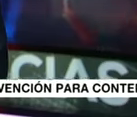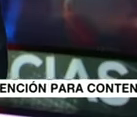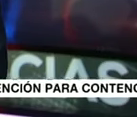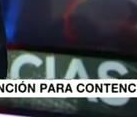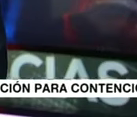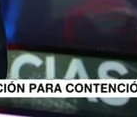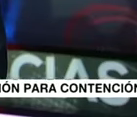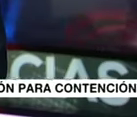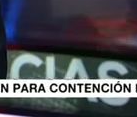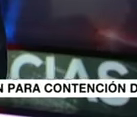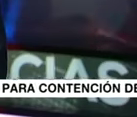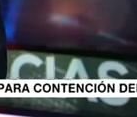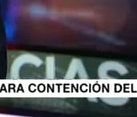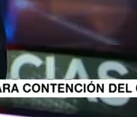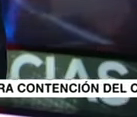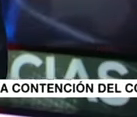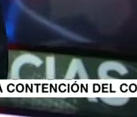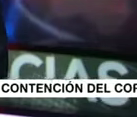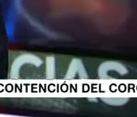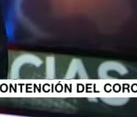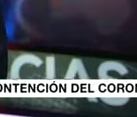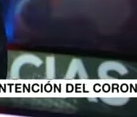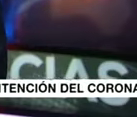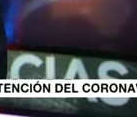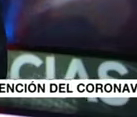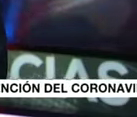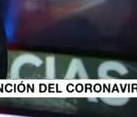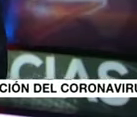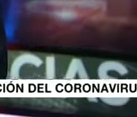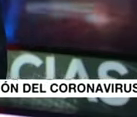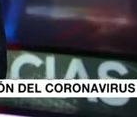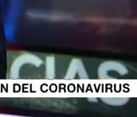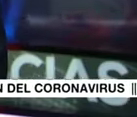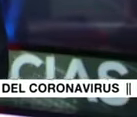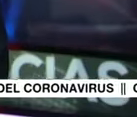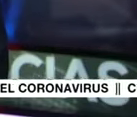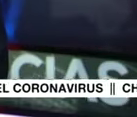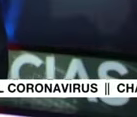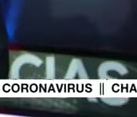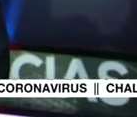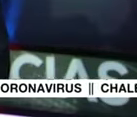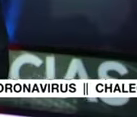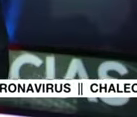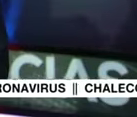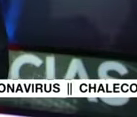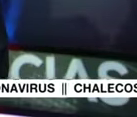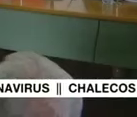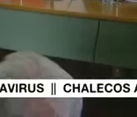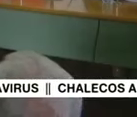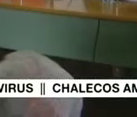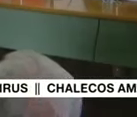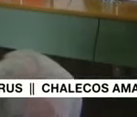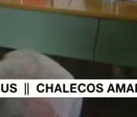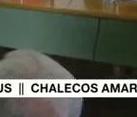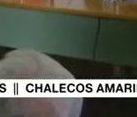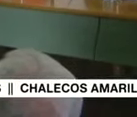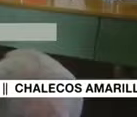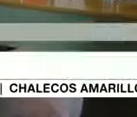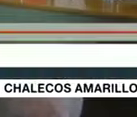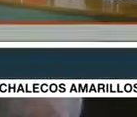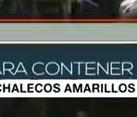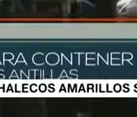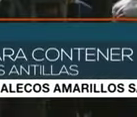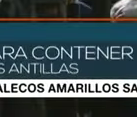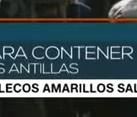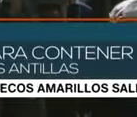El gobierno de Cuba anunció este sábado que implementará un plan para la prevención y el control del coronavirus en el país. La directora general de Mercadotecnia del